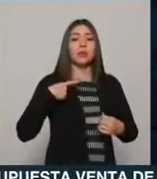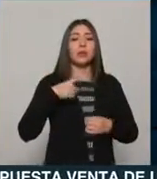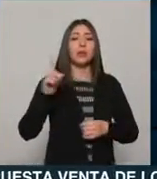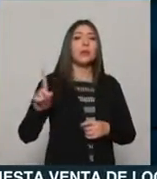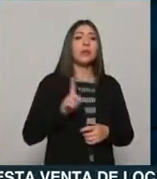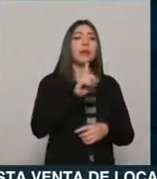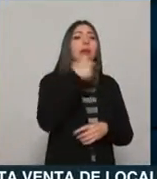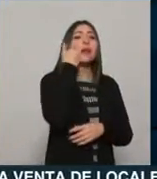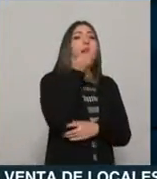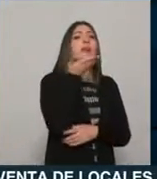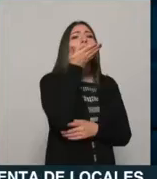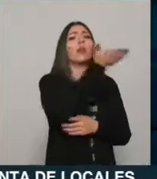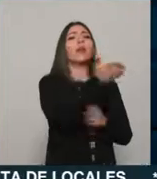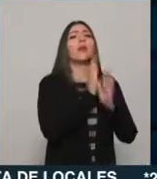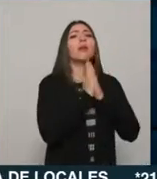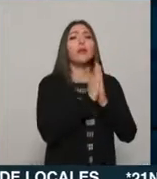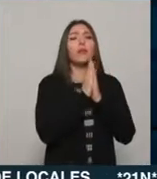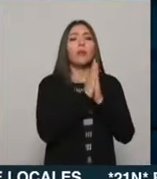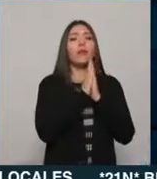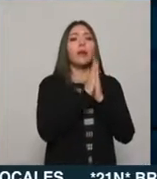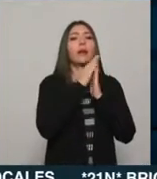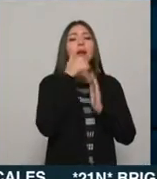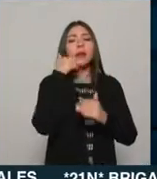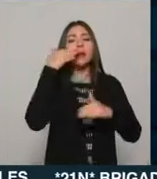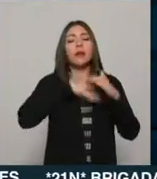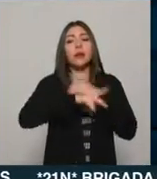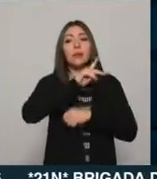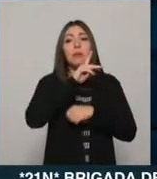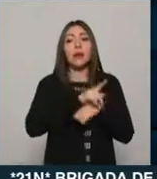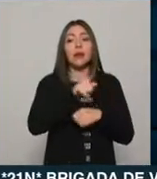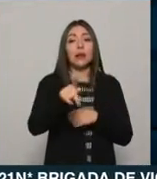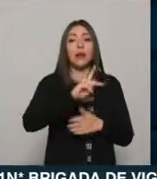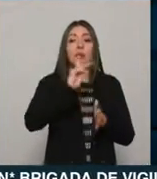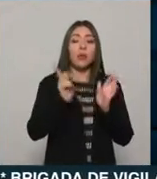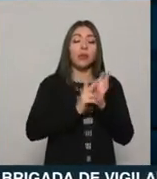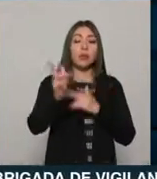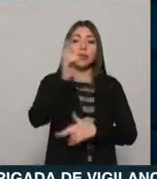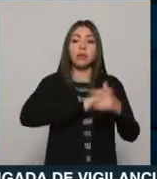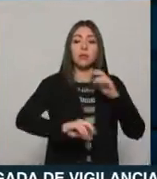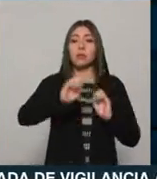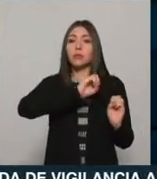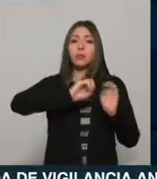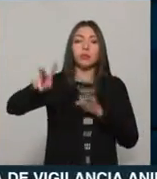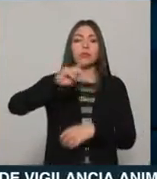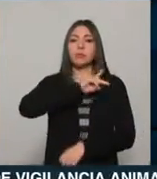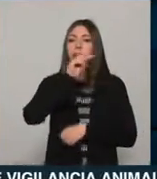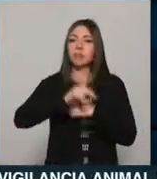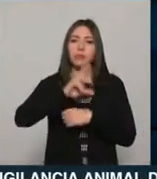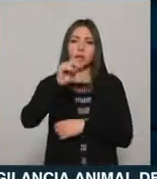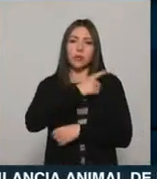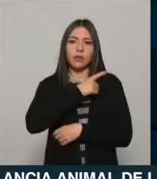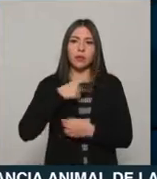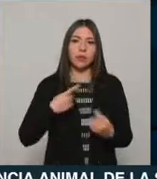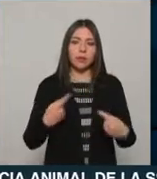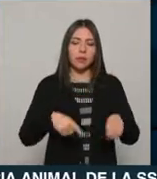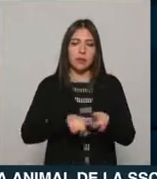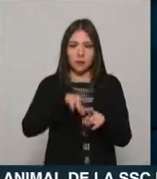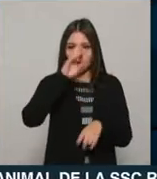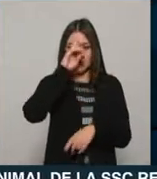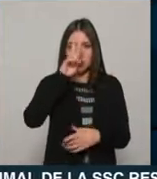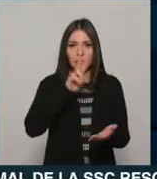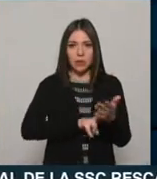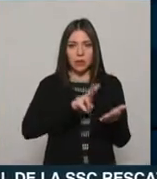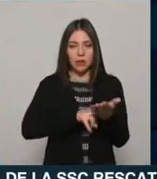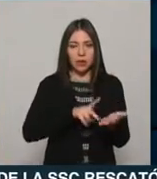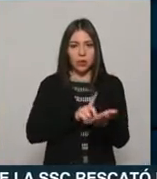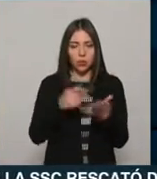esa persona no podrá ser devuelta a su país de origen para preservar sus derechos humanos y tal vez su vida. Sin